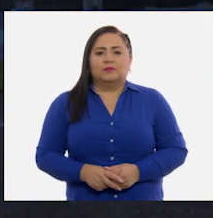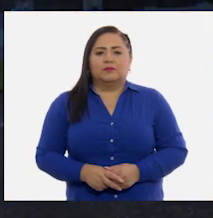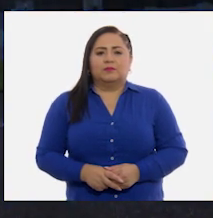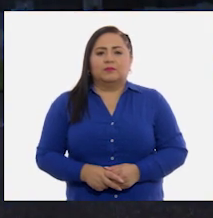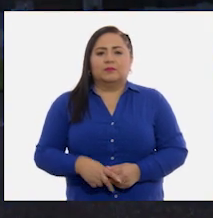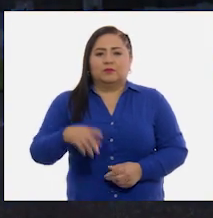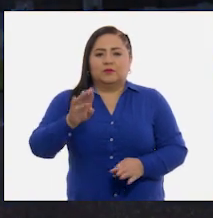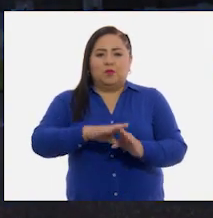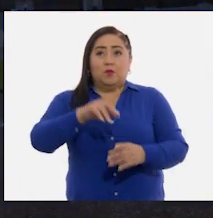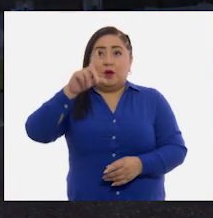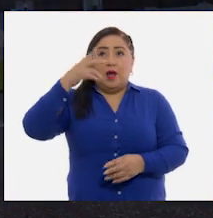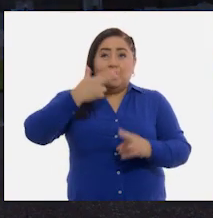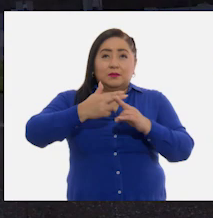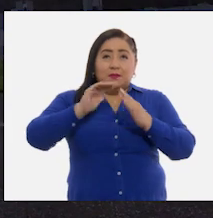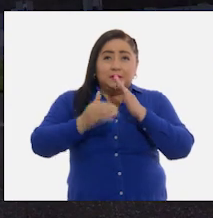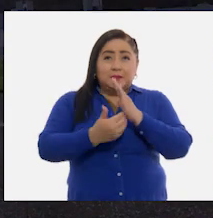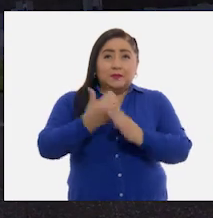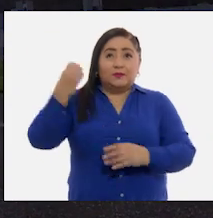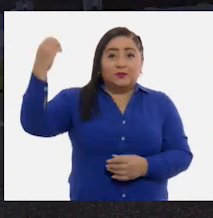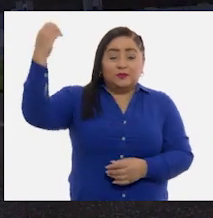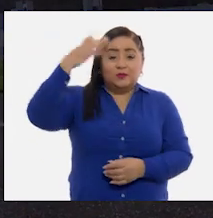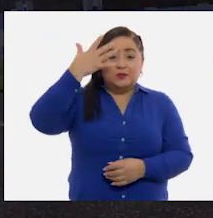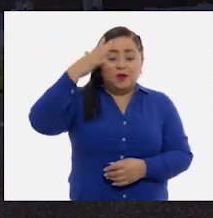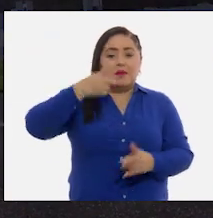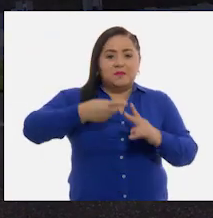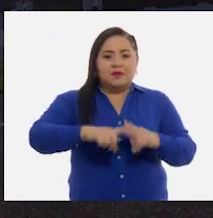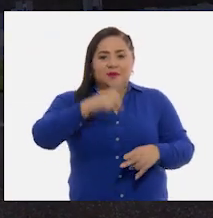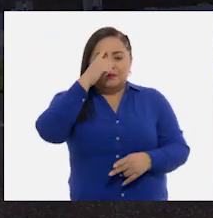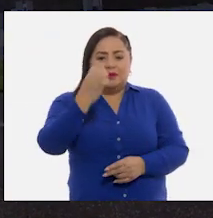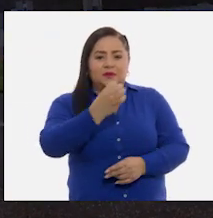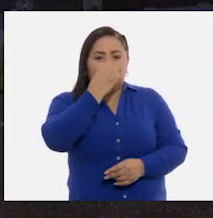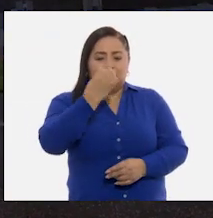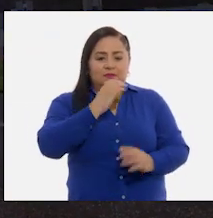Con los primeros rayos del sol inicia la formación académica.